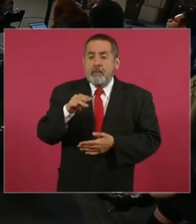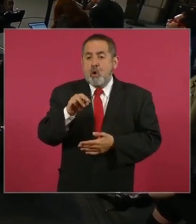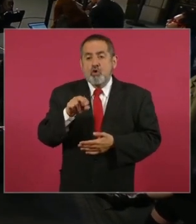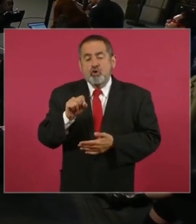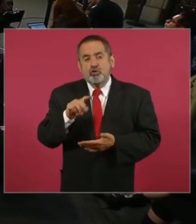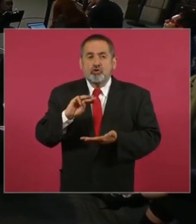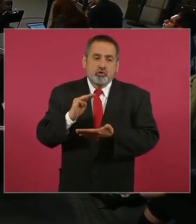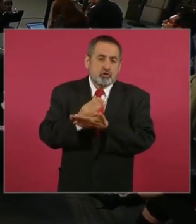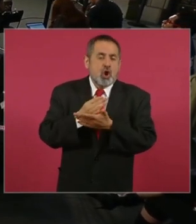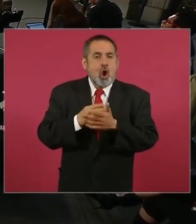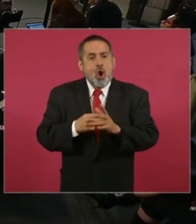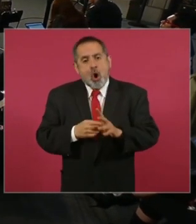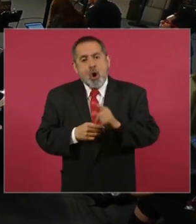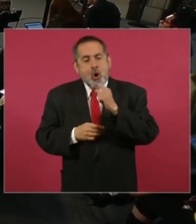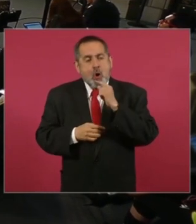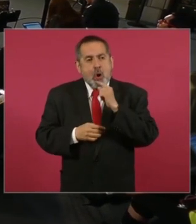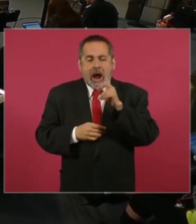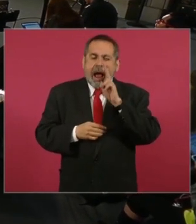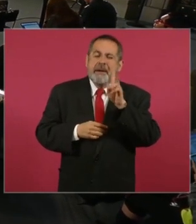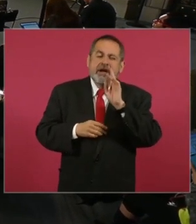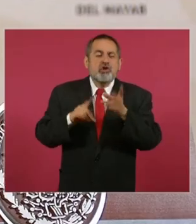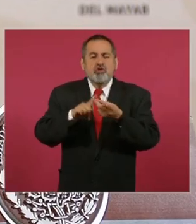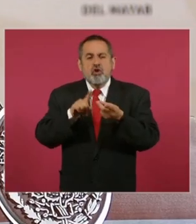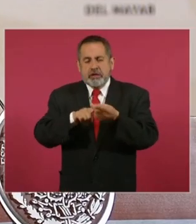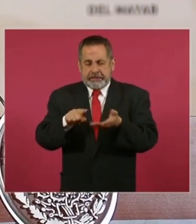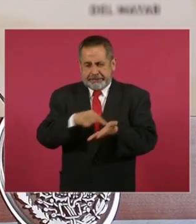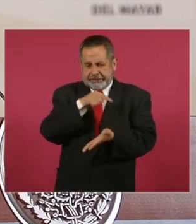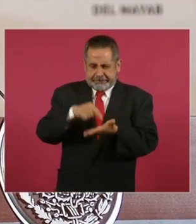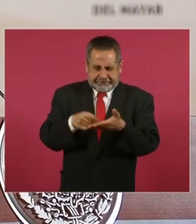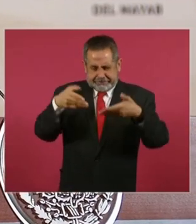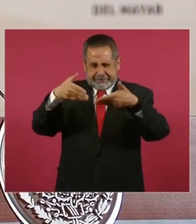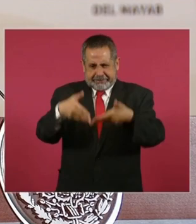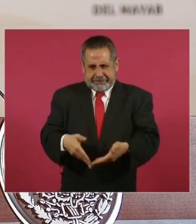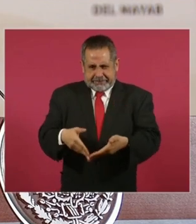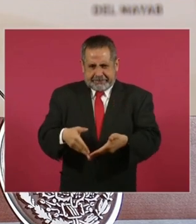Vamos a ver en dónde, porque